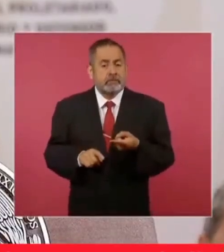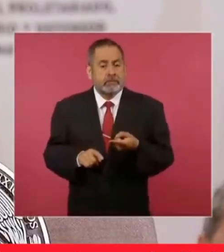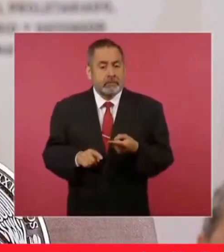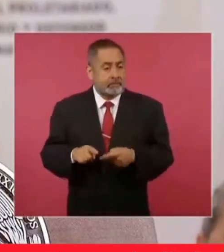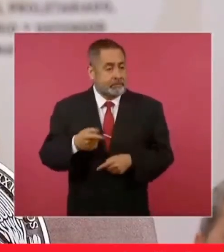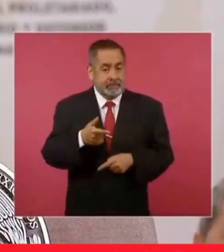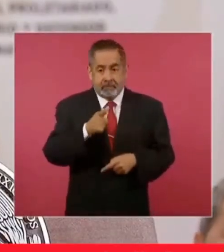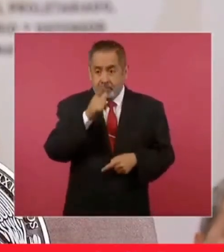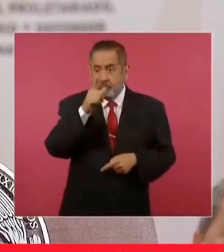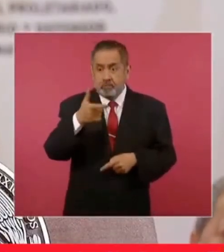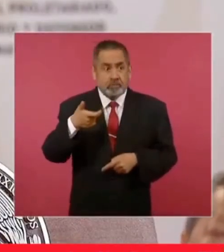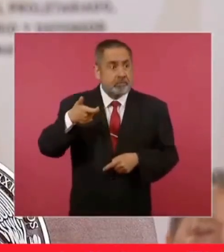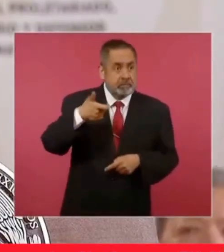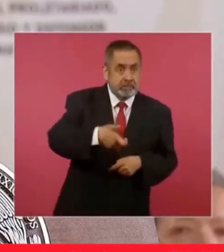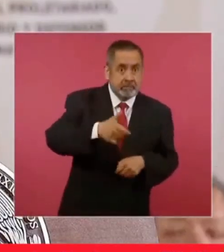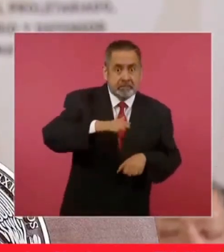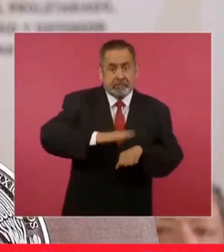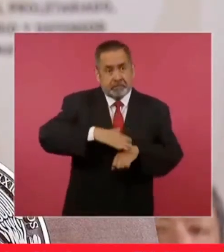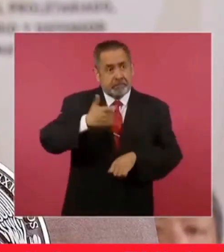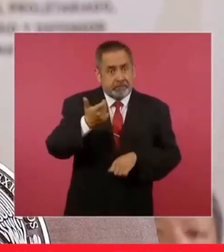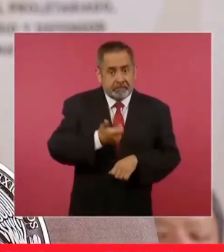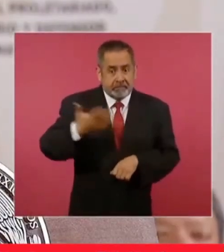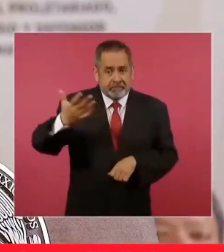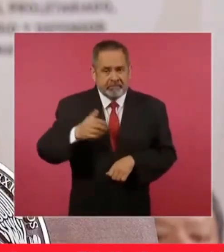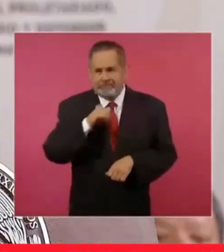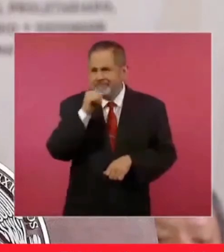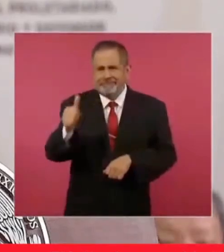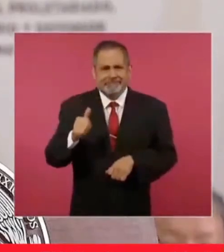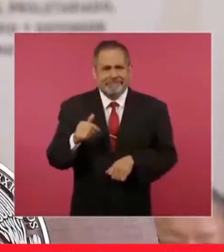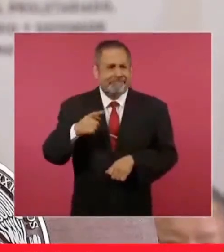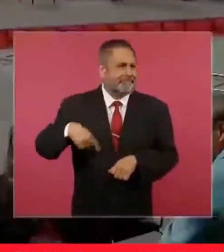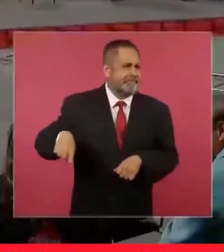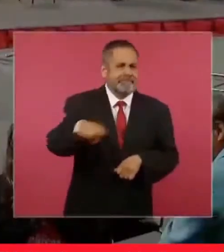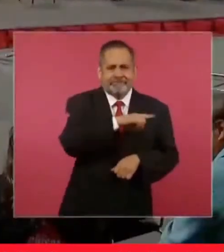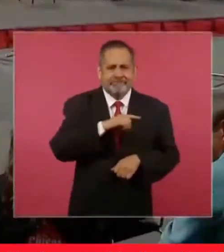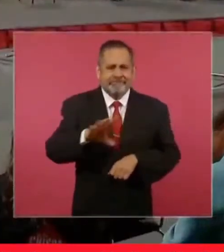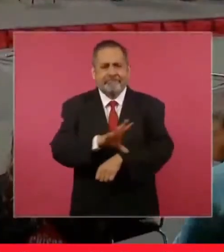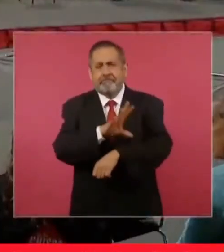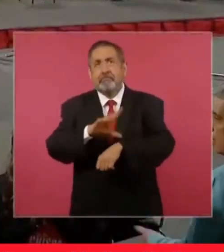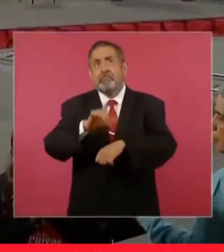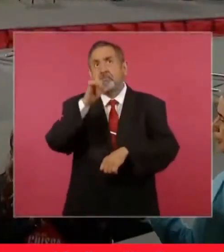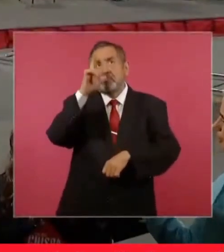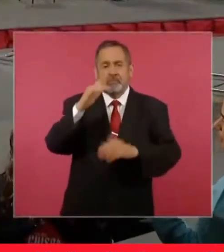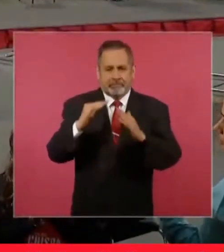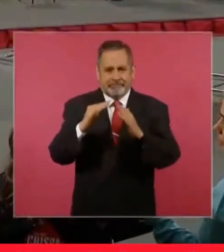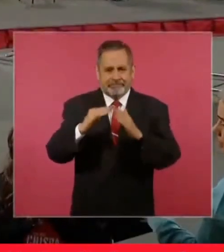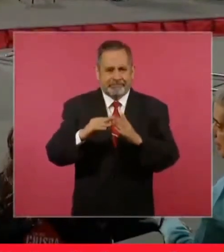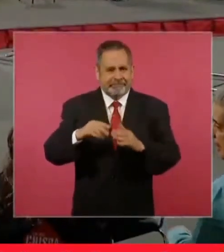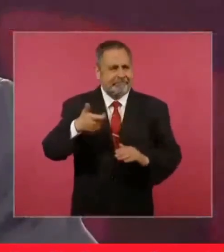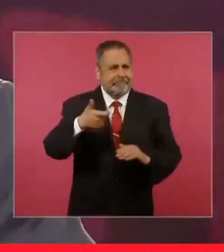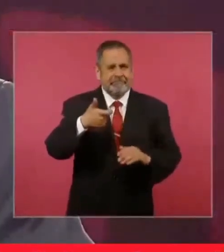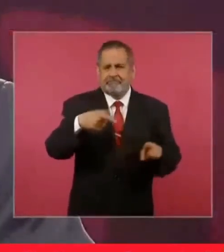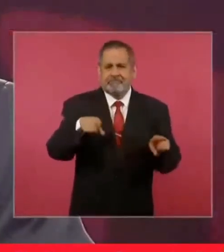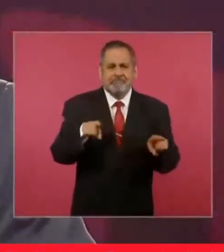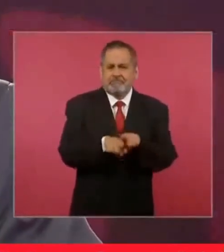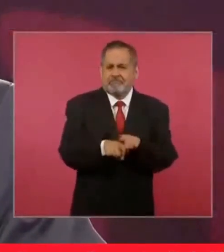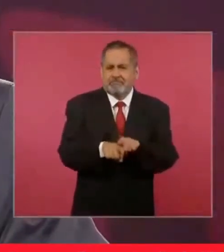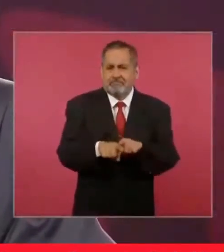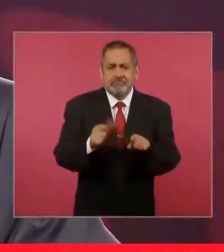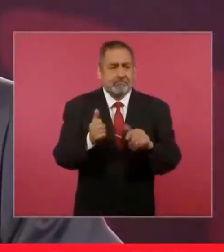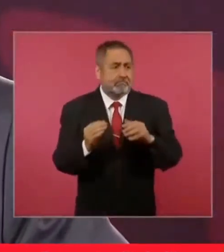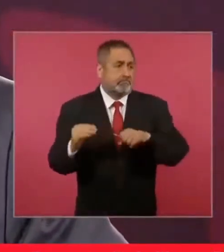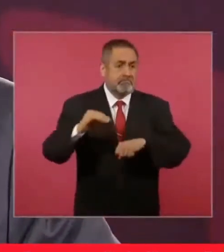elevadas las tarifas domiciliarias, no han sido elevadas las tarifas durante 6 años.